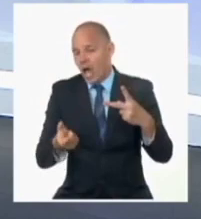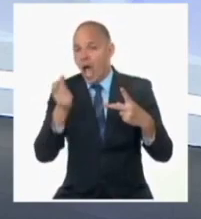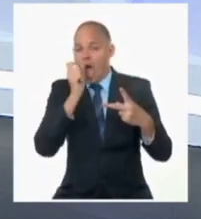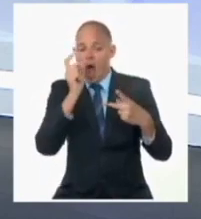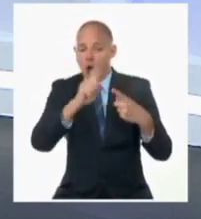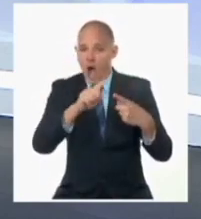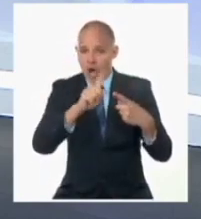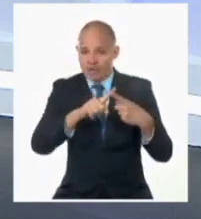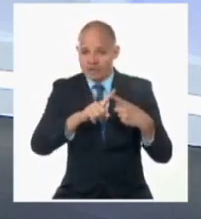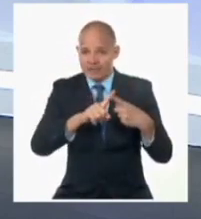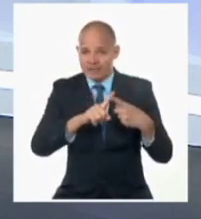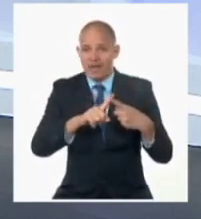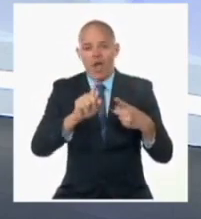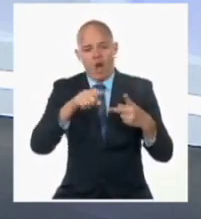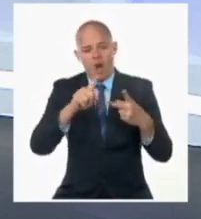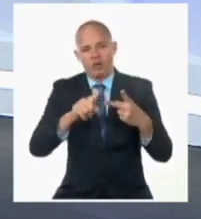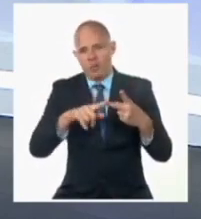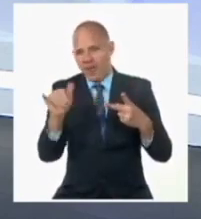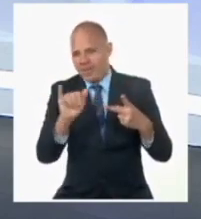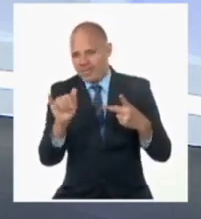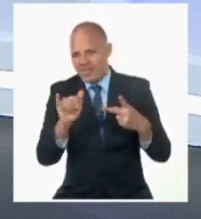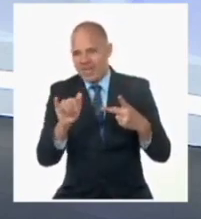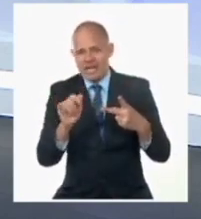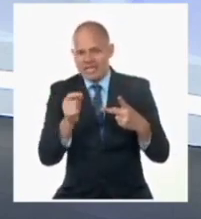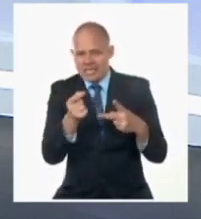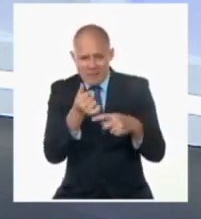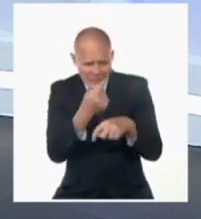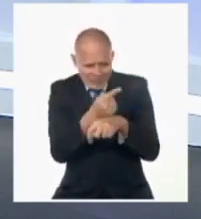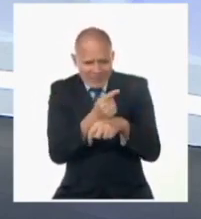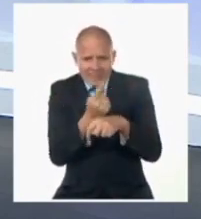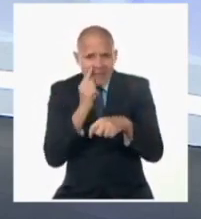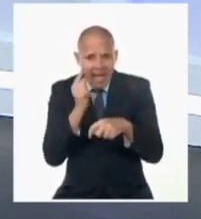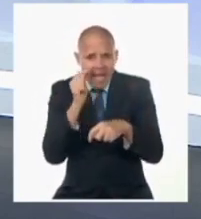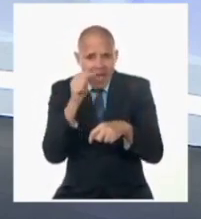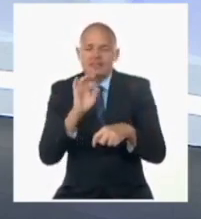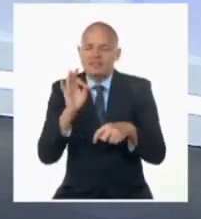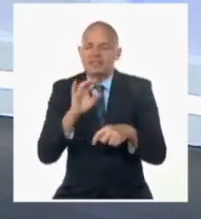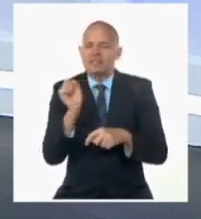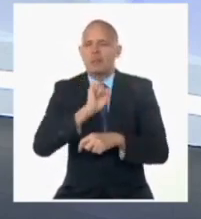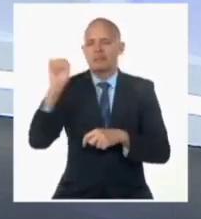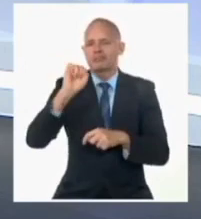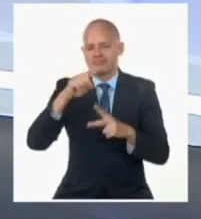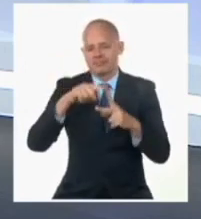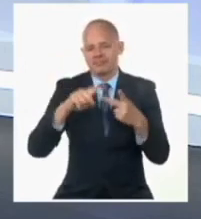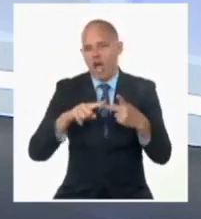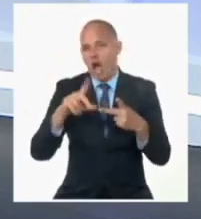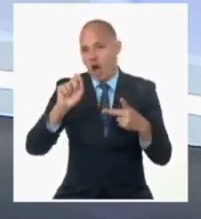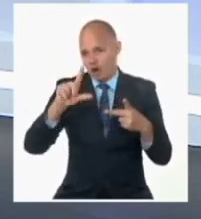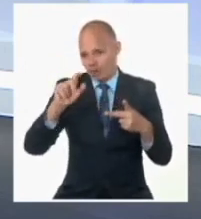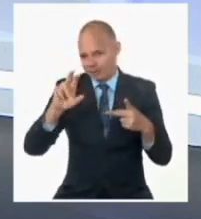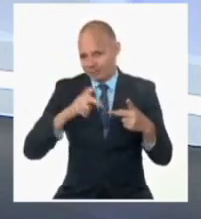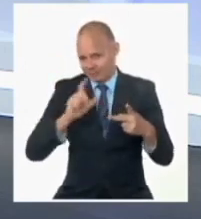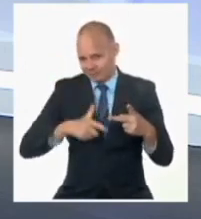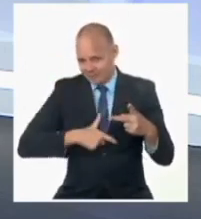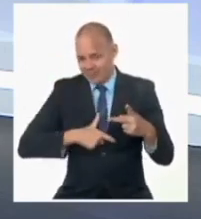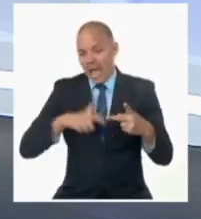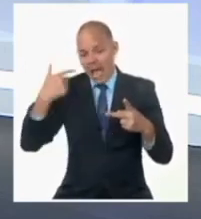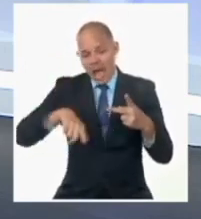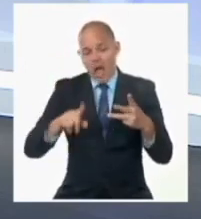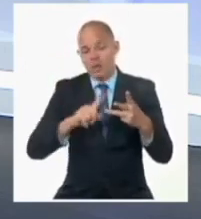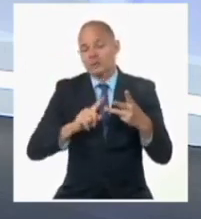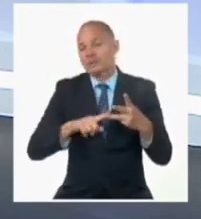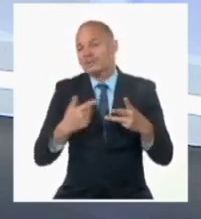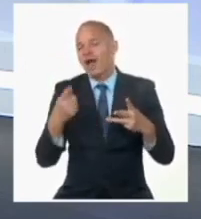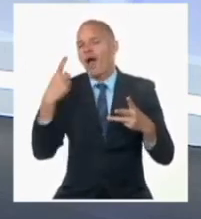y Kaliema Antomarchi hace pocos minutos, y también medalla de plata para Liester Cardona. Está por subir al